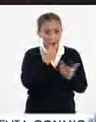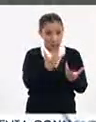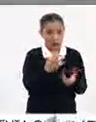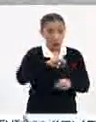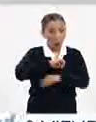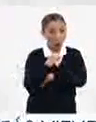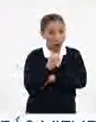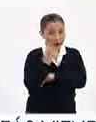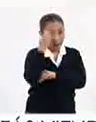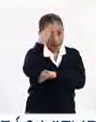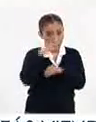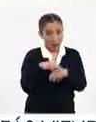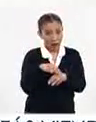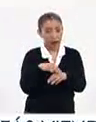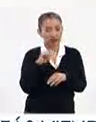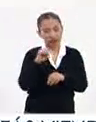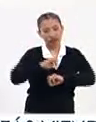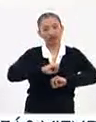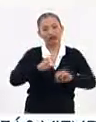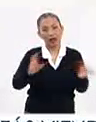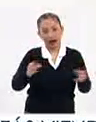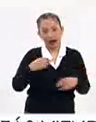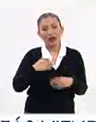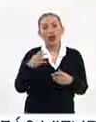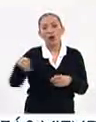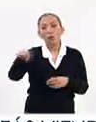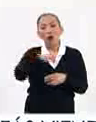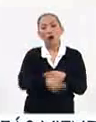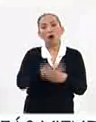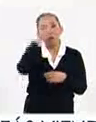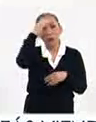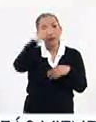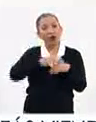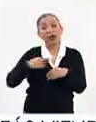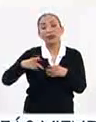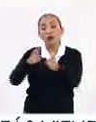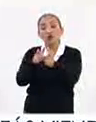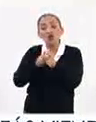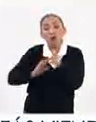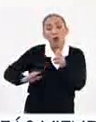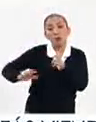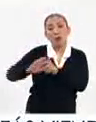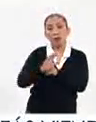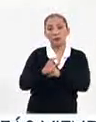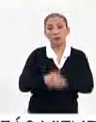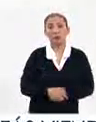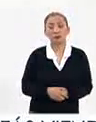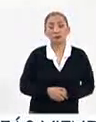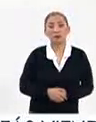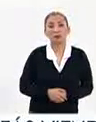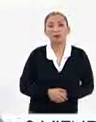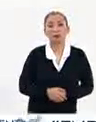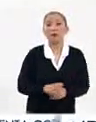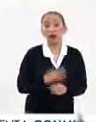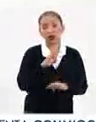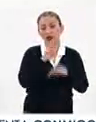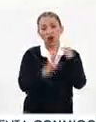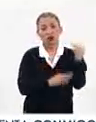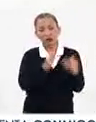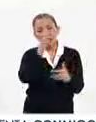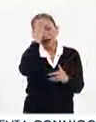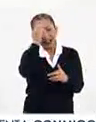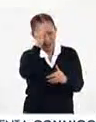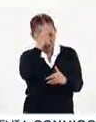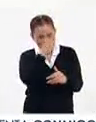duro. Sí, cómo no, es el disco duro de la tribu. Yo digo, porque es lo que todos recordamos.